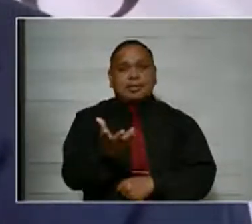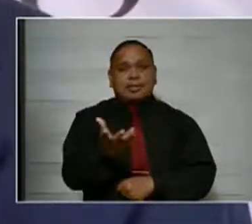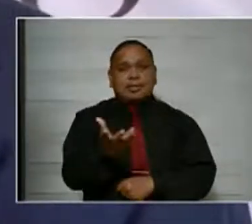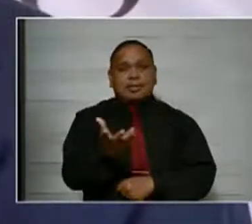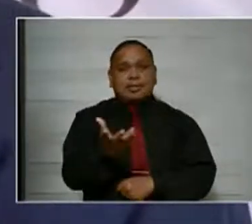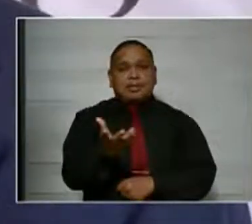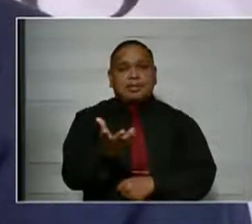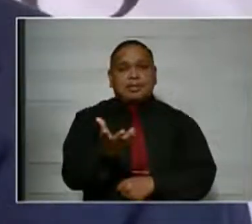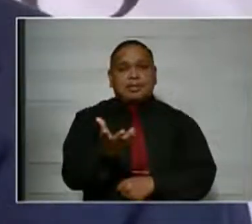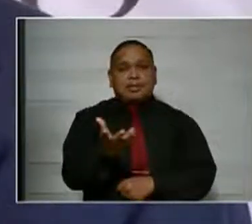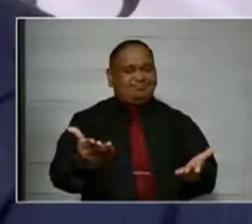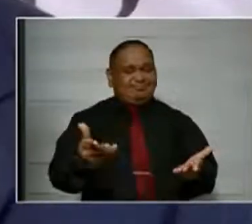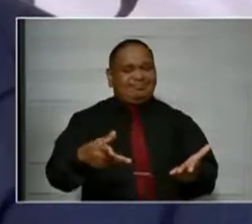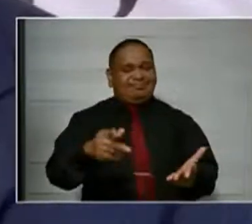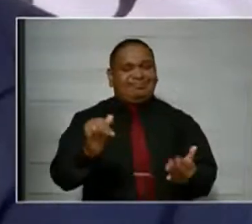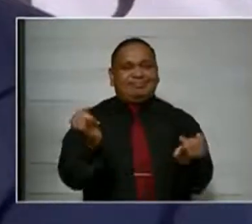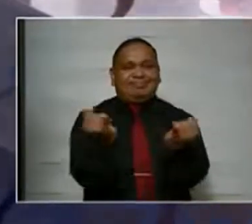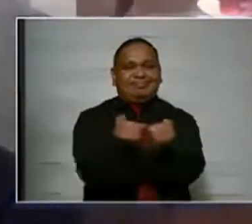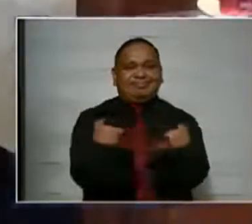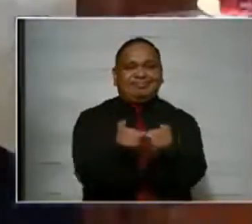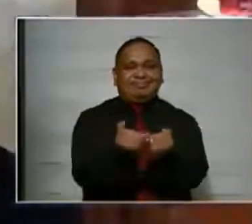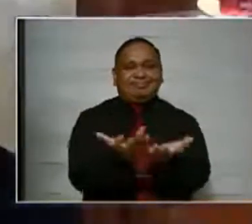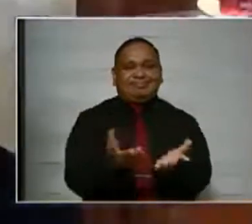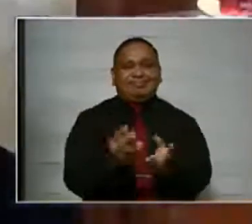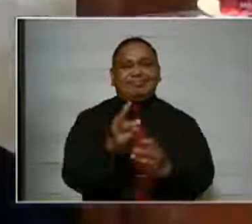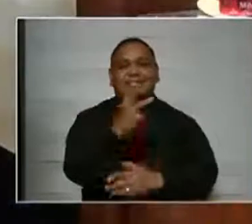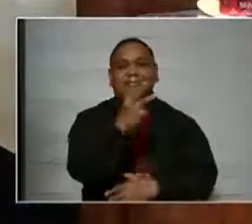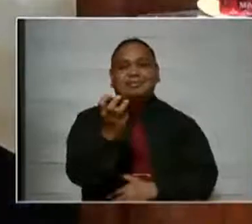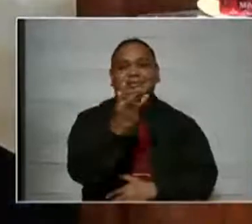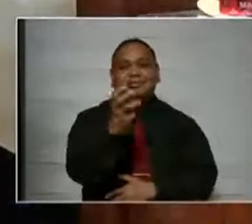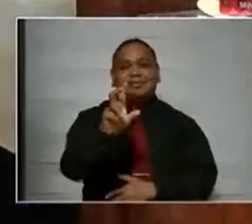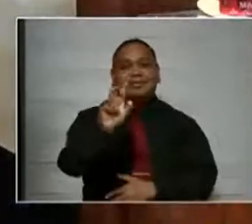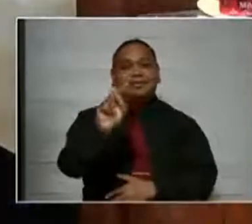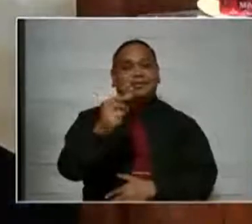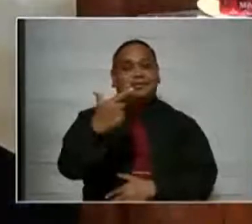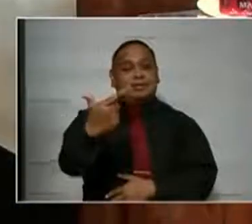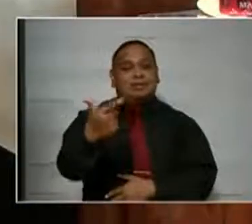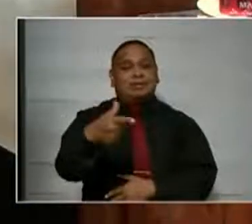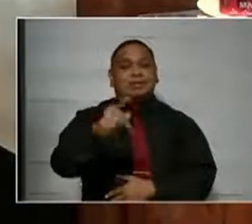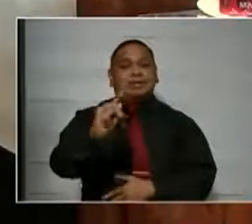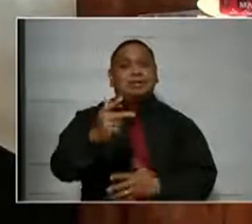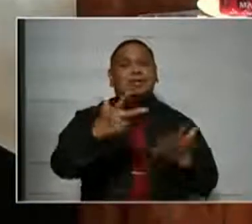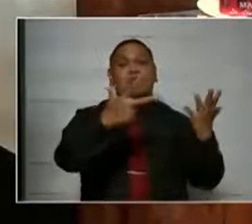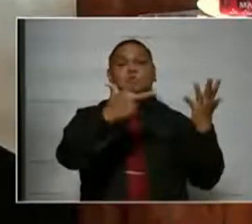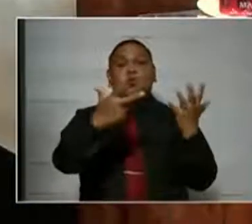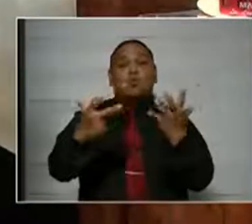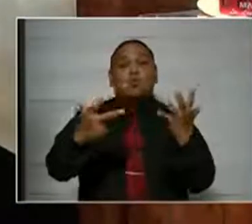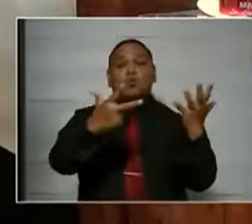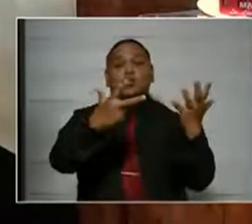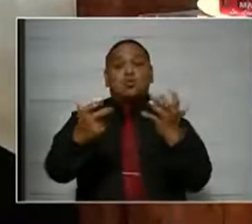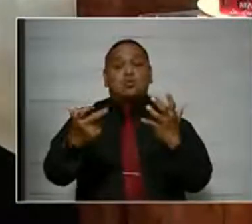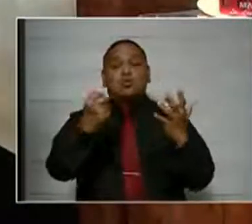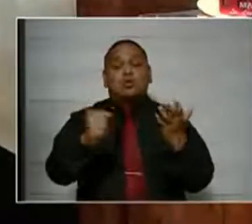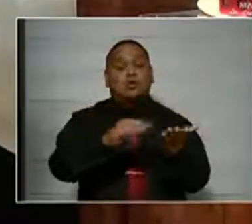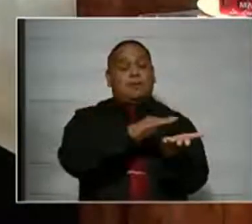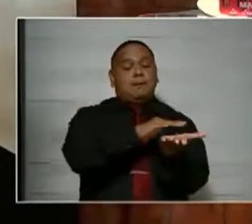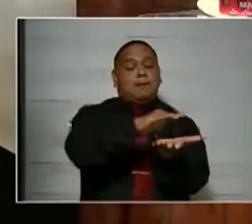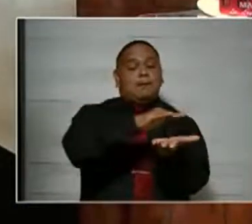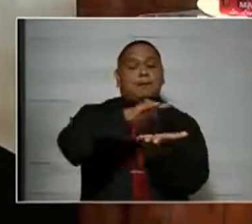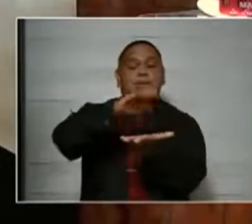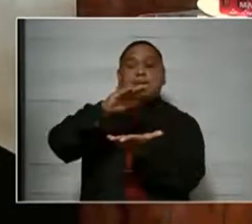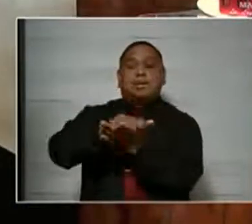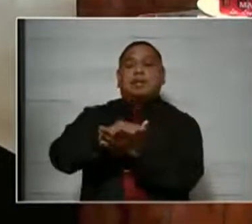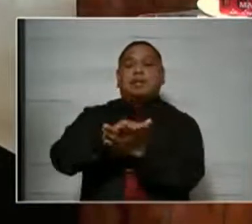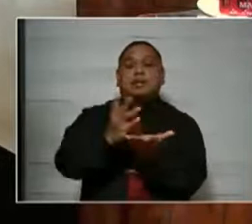pero este es de 337 pero nos queda 800 paquetes digamos de